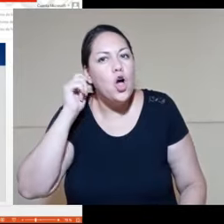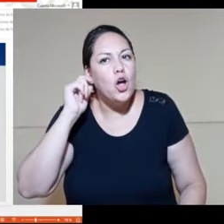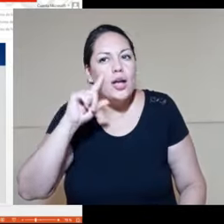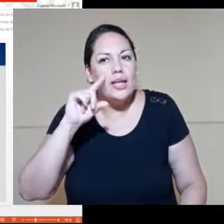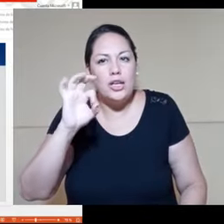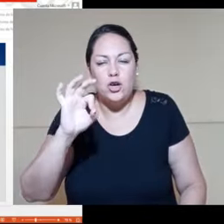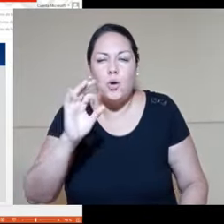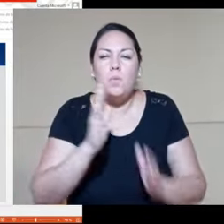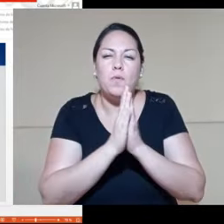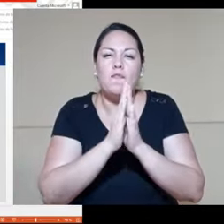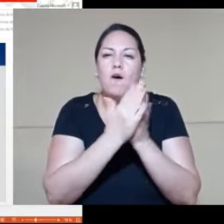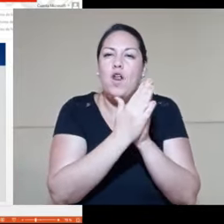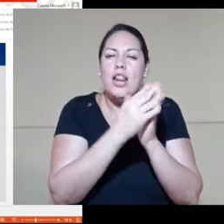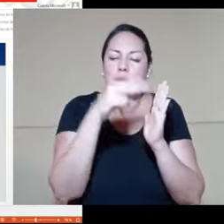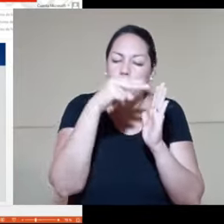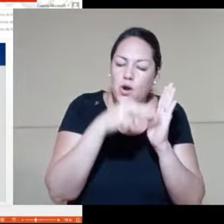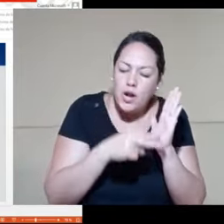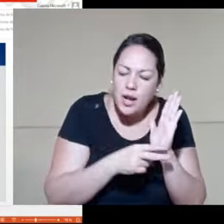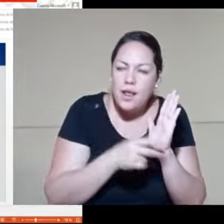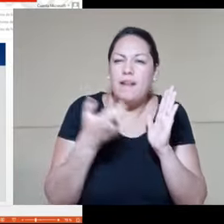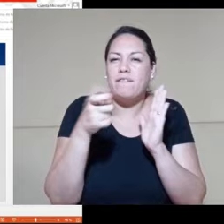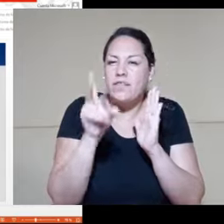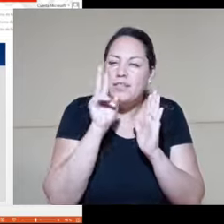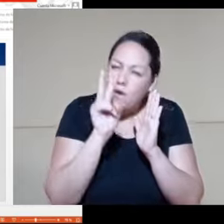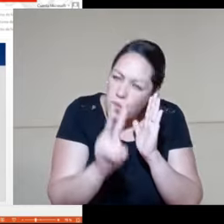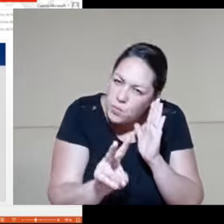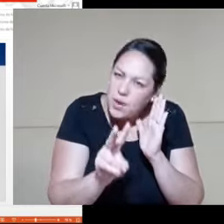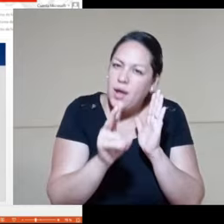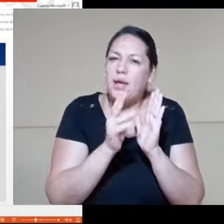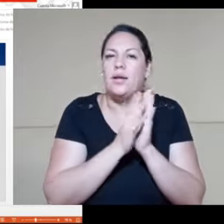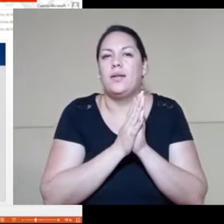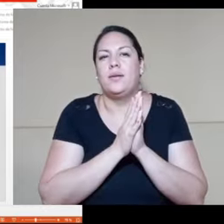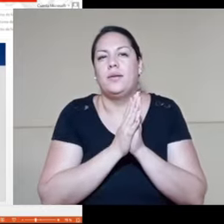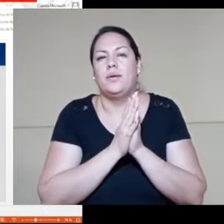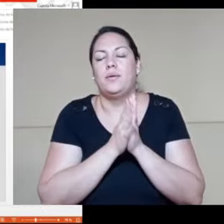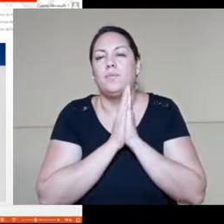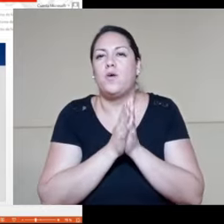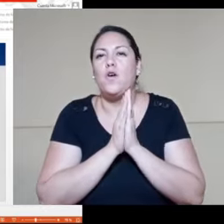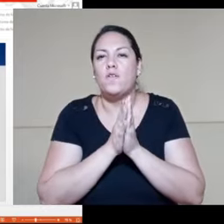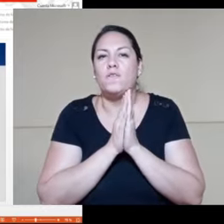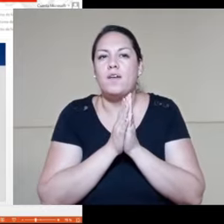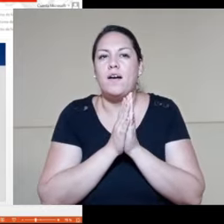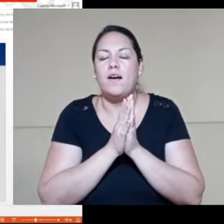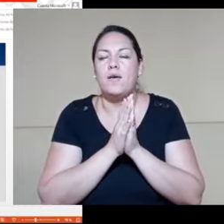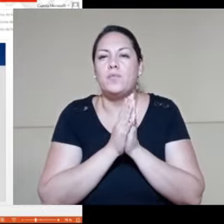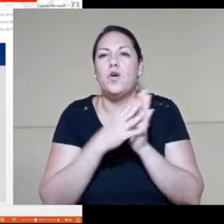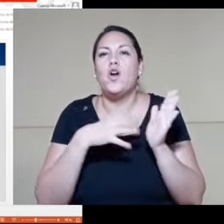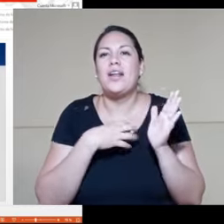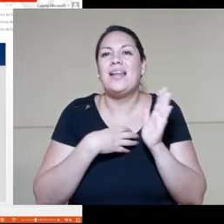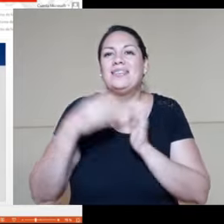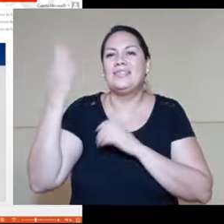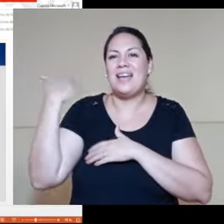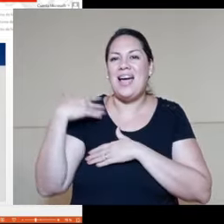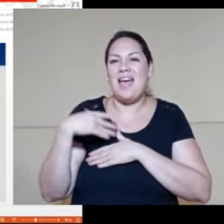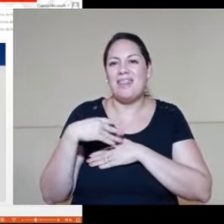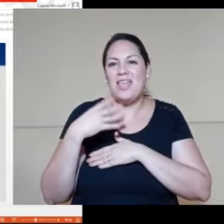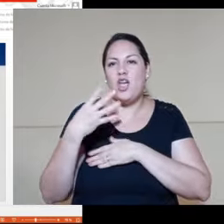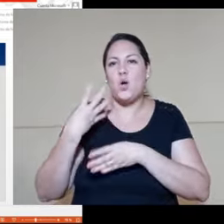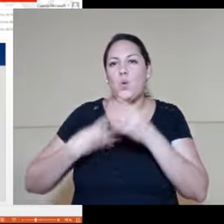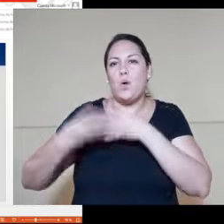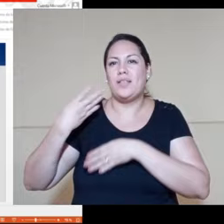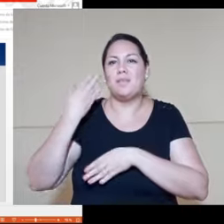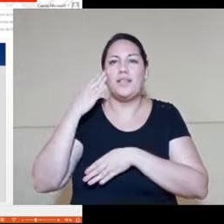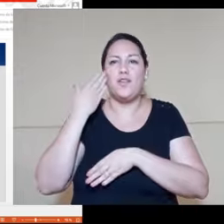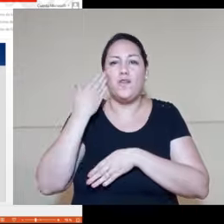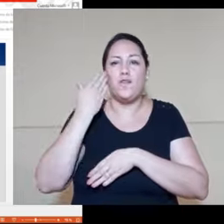potenciales. Estudienlo por el libro, léanlo, vean de vuelta el video, vean en la clase esa que dimos con